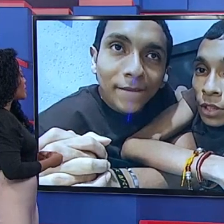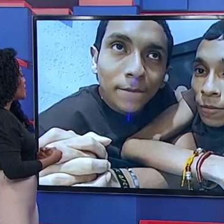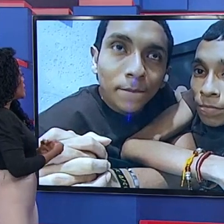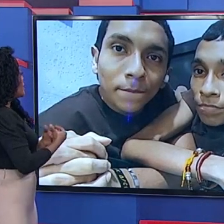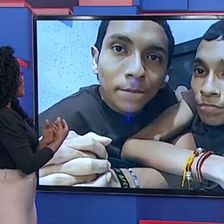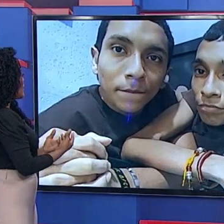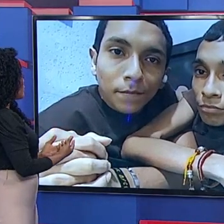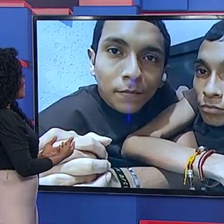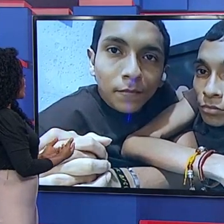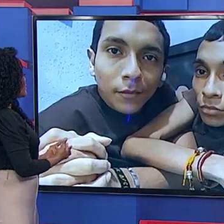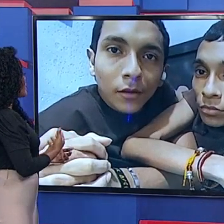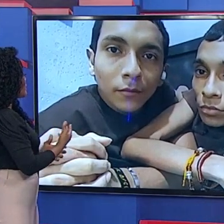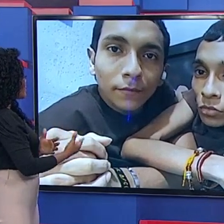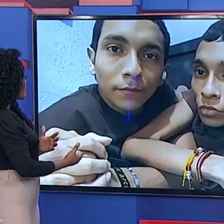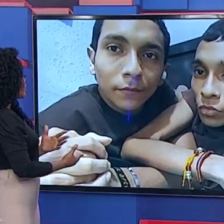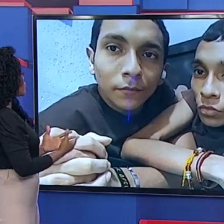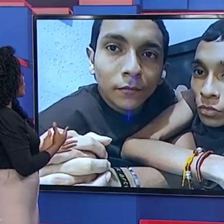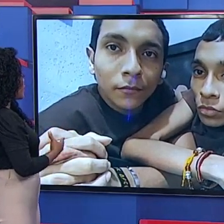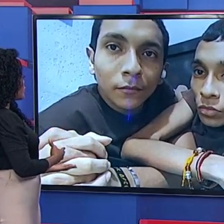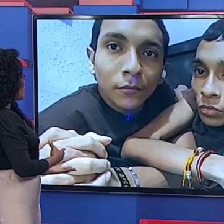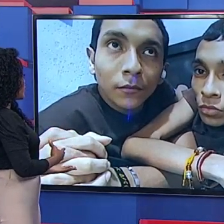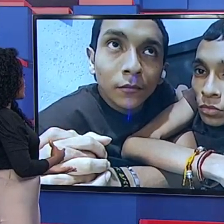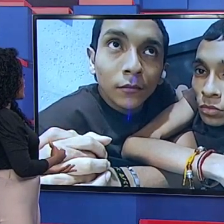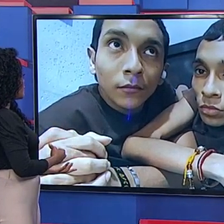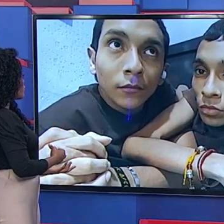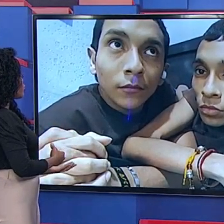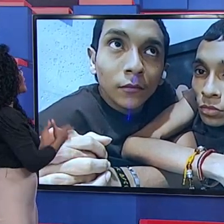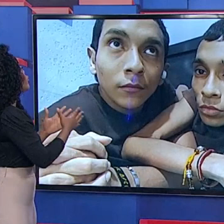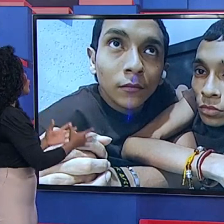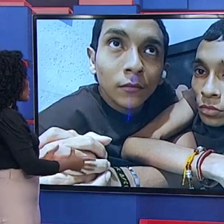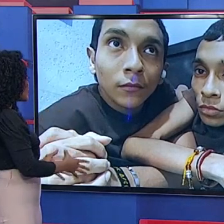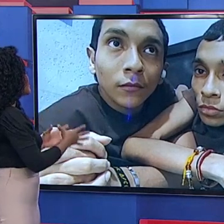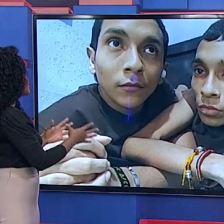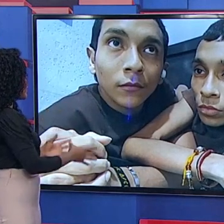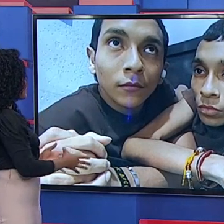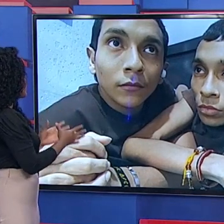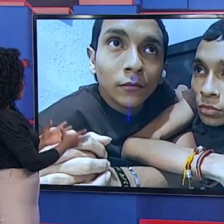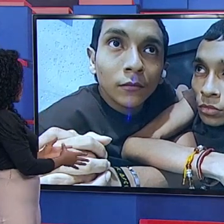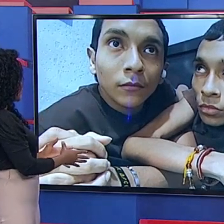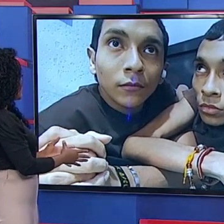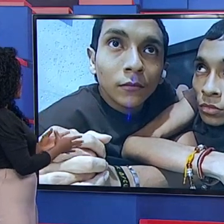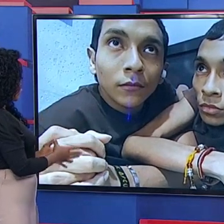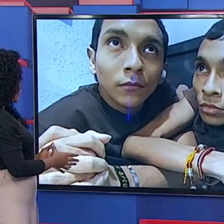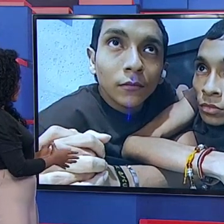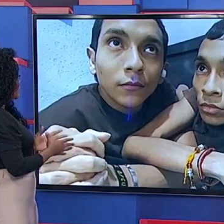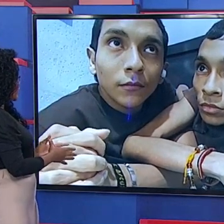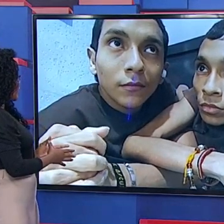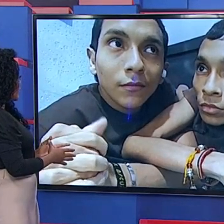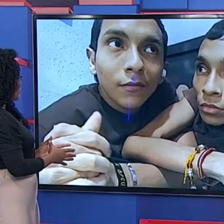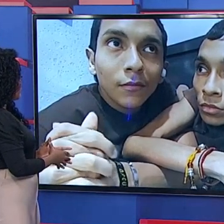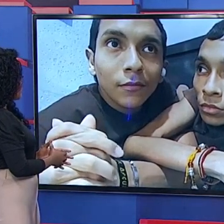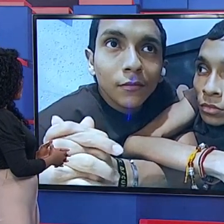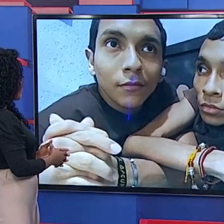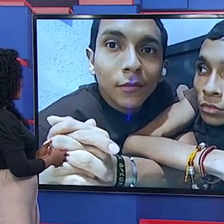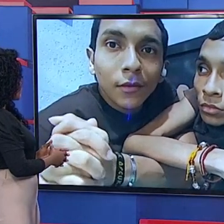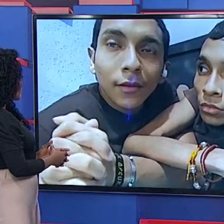la pandemia. Quería preguntarle si capaz tienen ustedes las ayudas técnicas, sobre todo tecnológicas, necesarias para poder estudiar, iniciar la